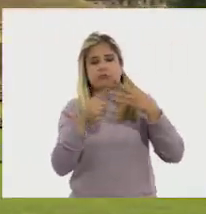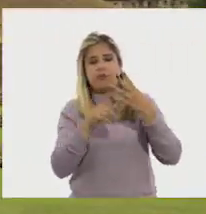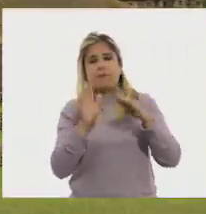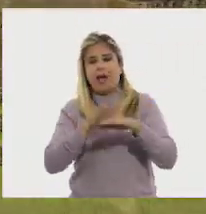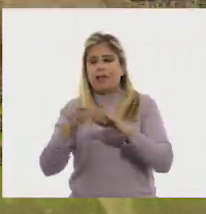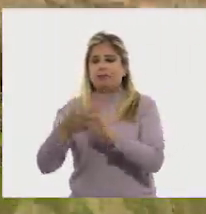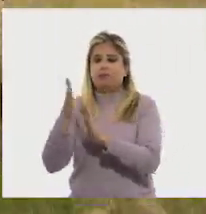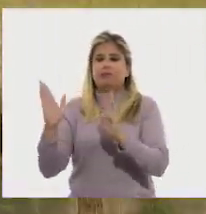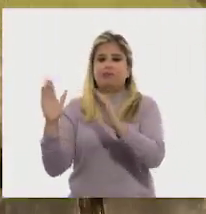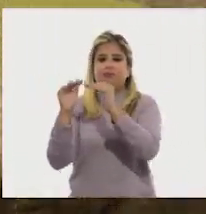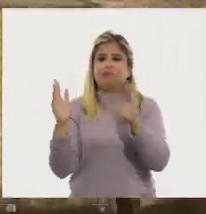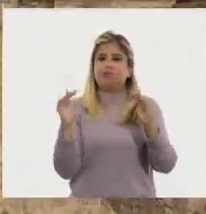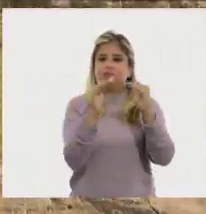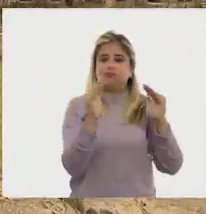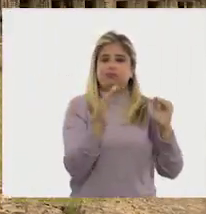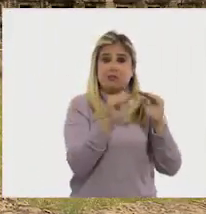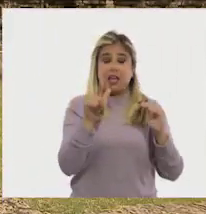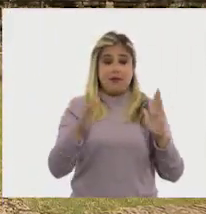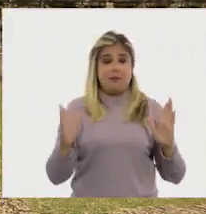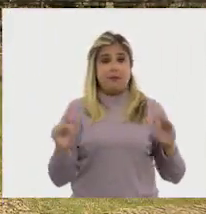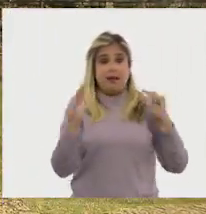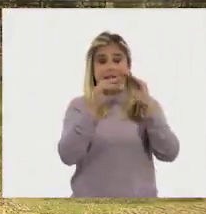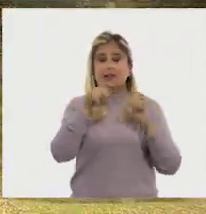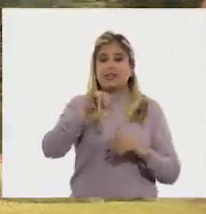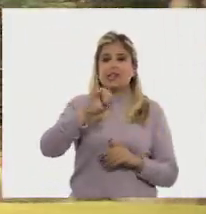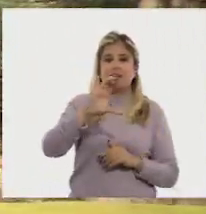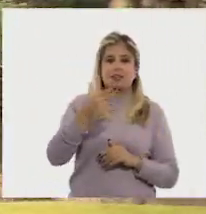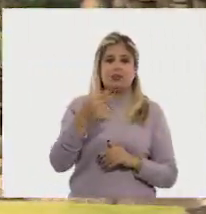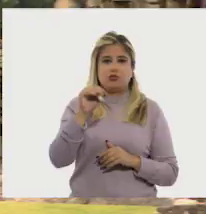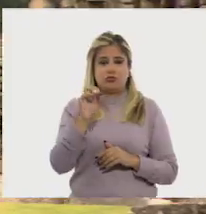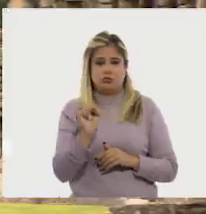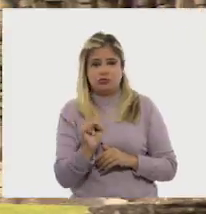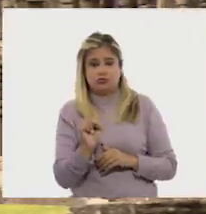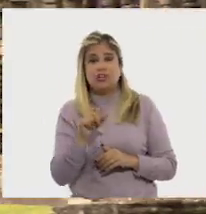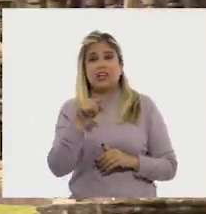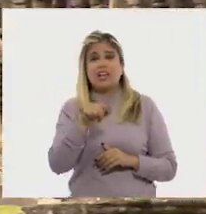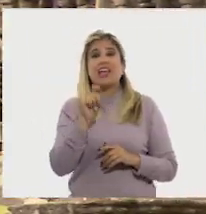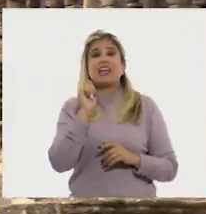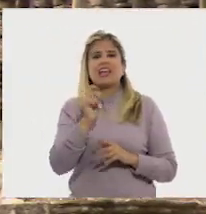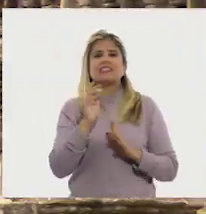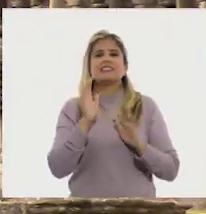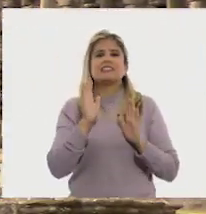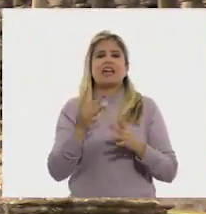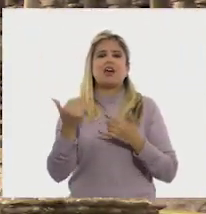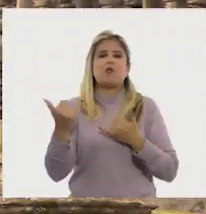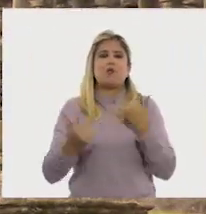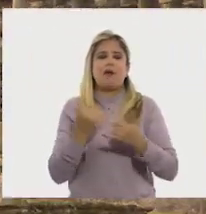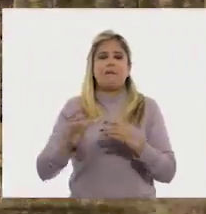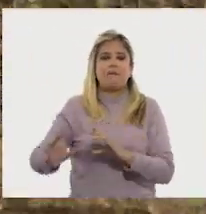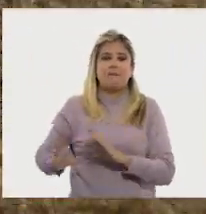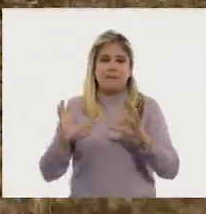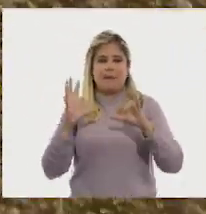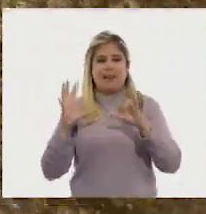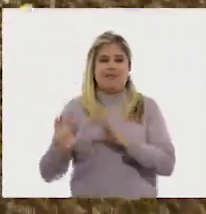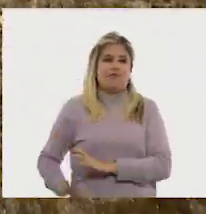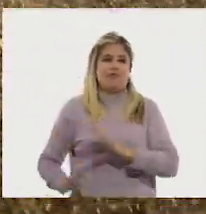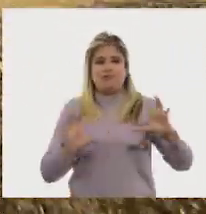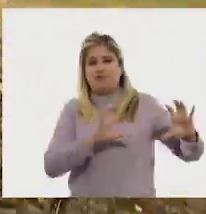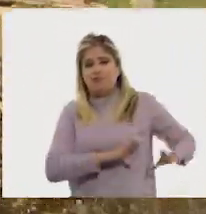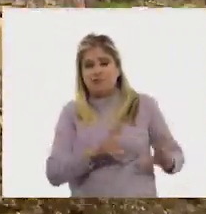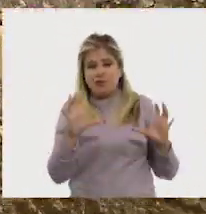edificios. Ahí se encuentra la Pirámide de los Nichos, en donde se llevaba a cabo el ya famoso juego de pelota. La